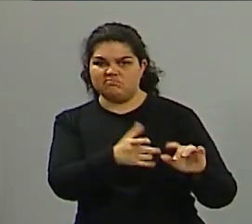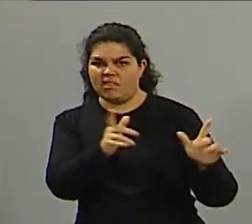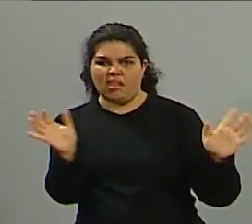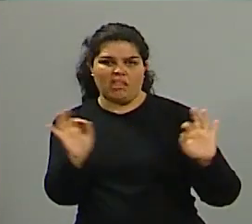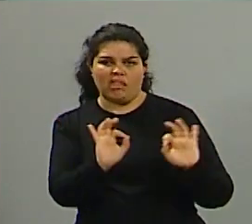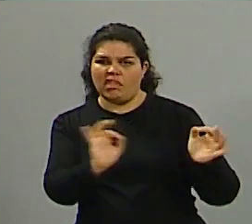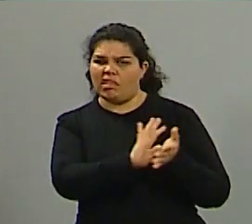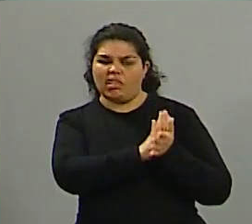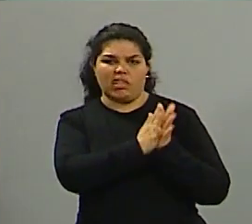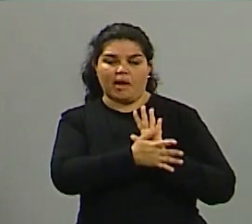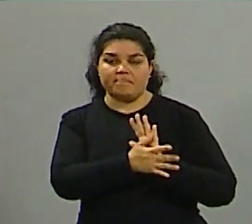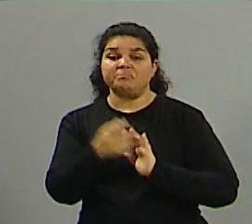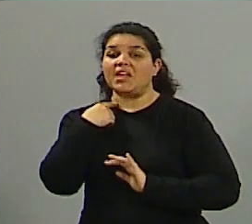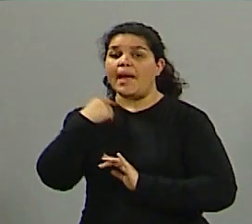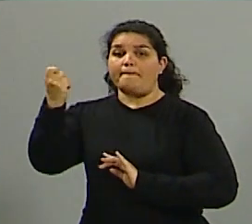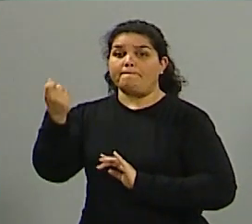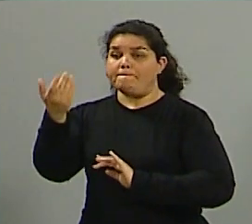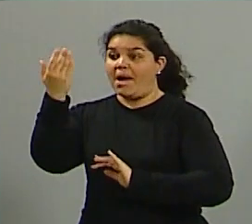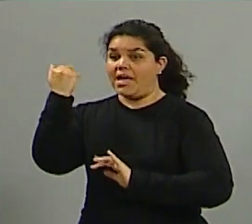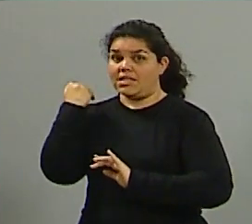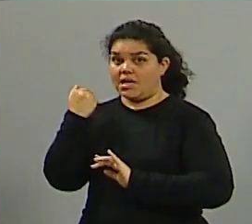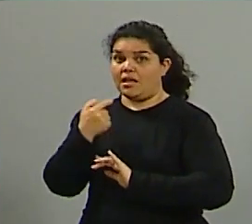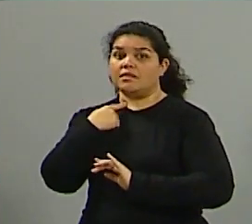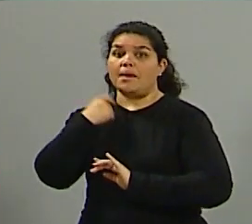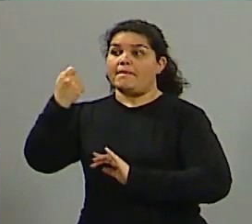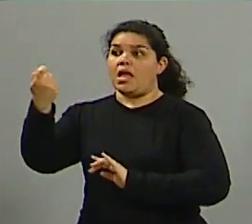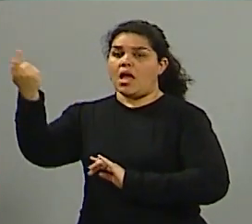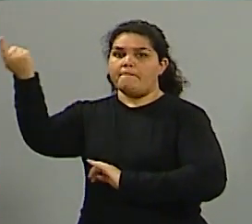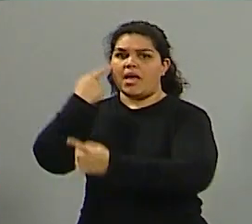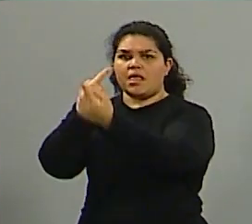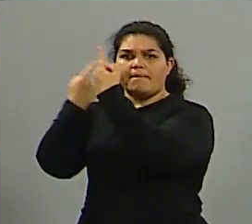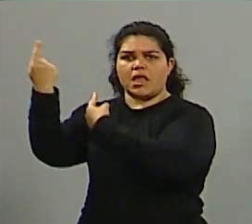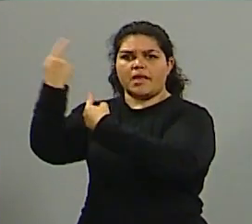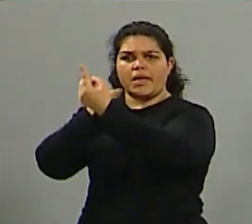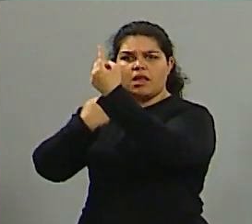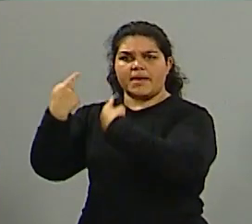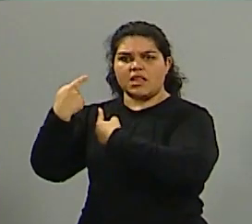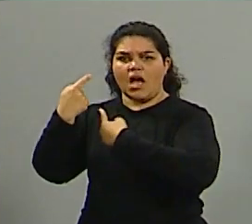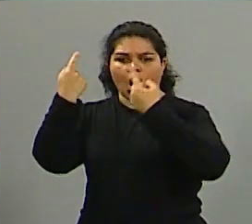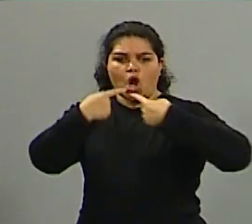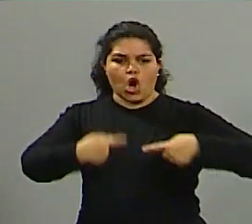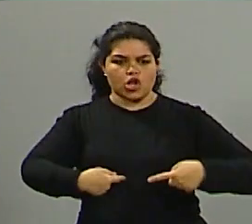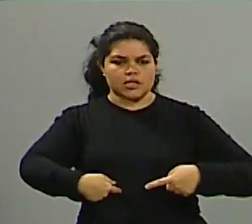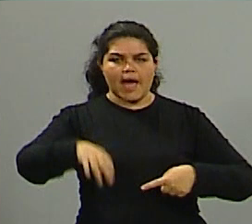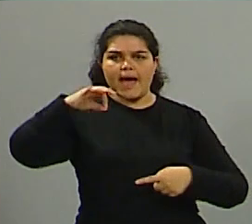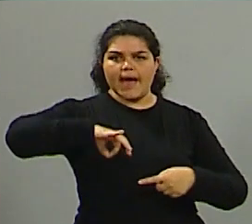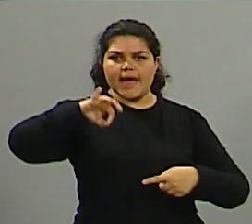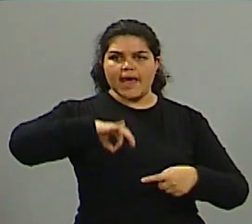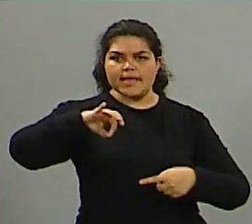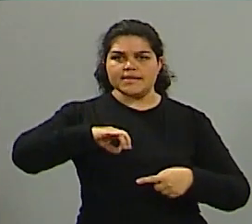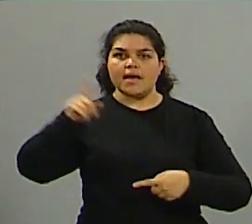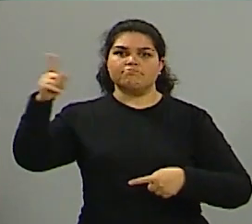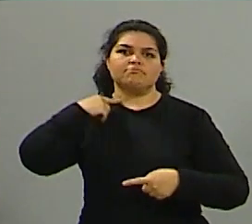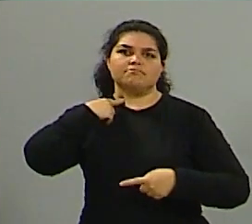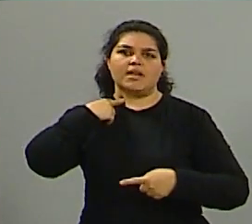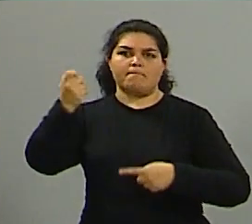caso, España, un poco era extraer los recursos, llevarse los recursos, no hay una inversión, que es lo que después empieza a suceder,